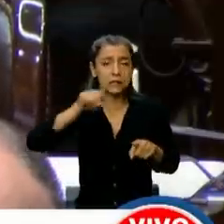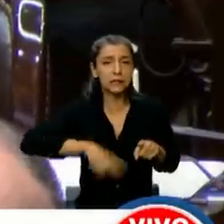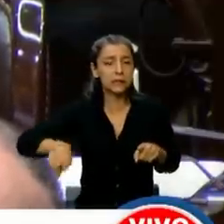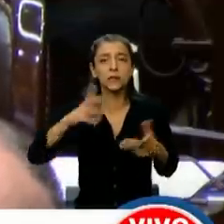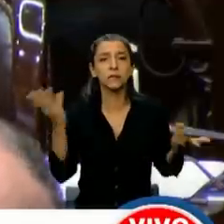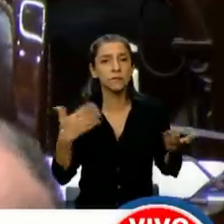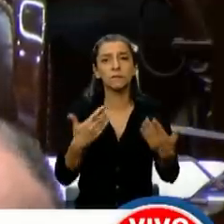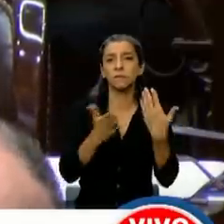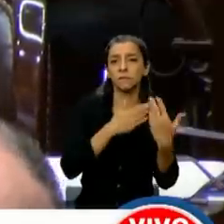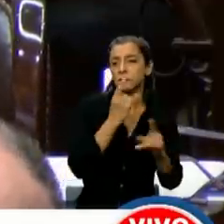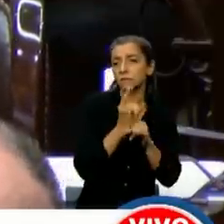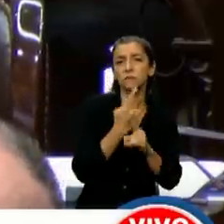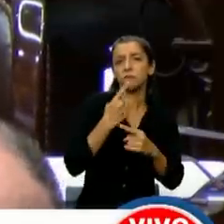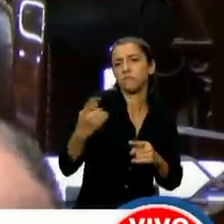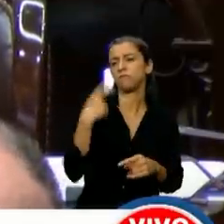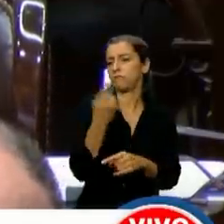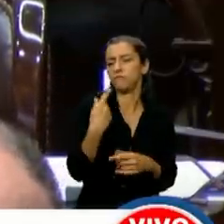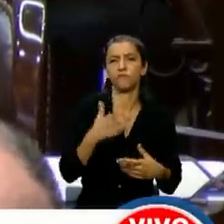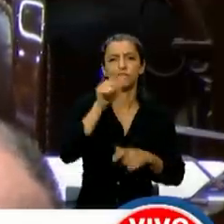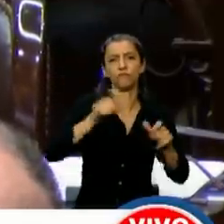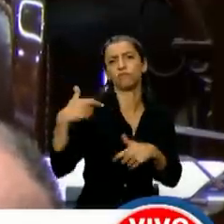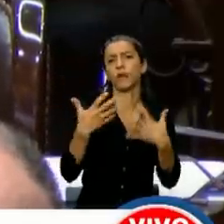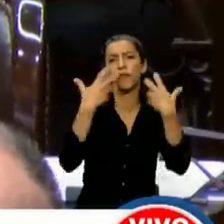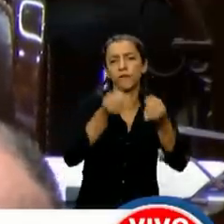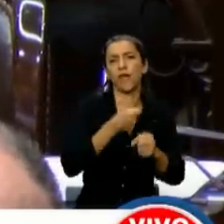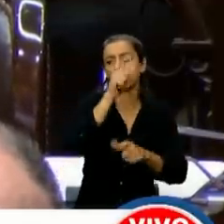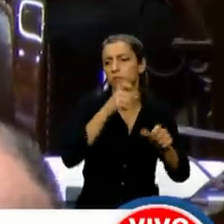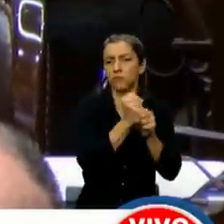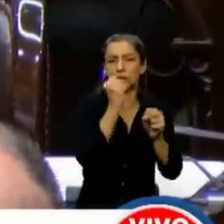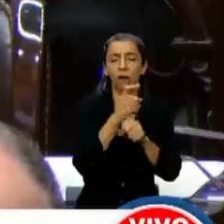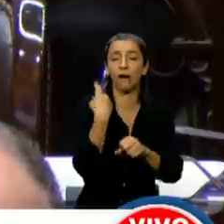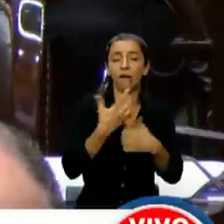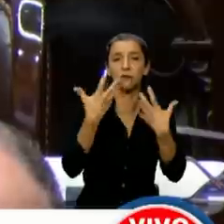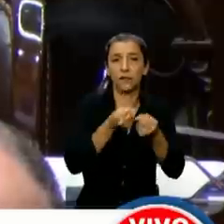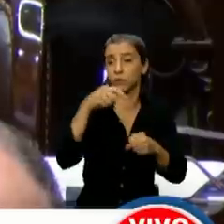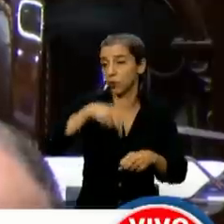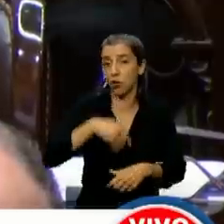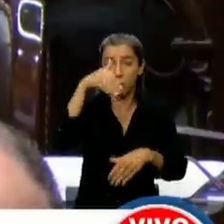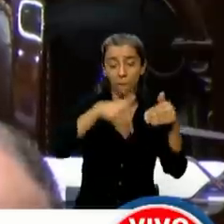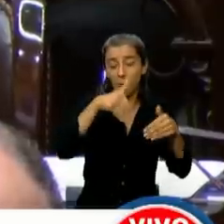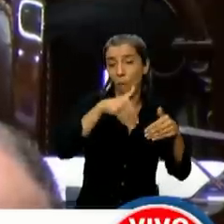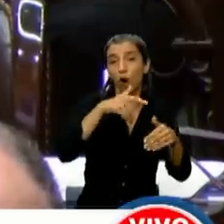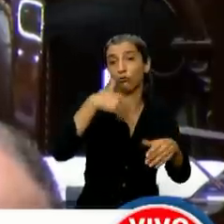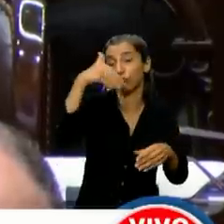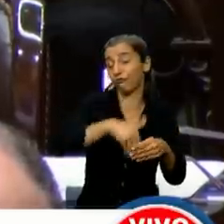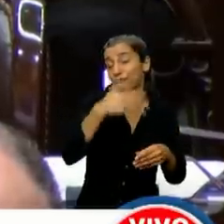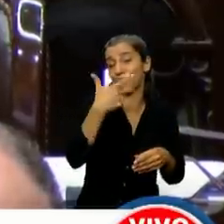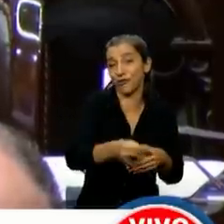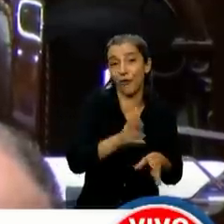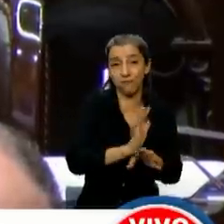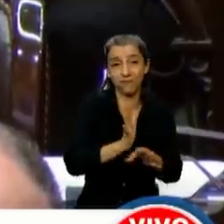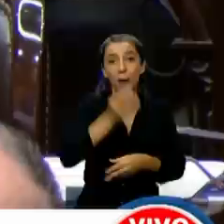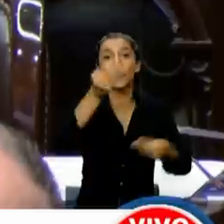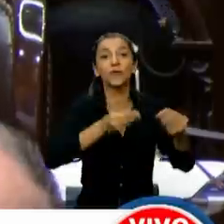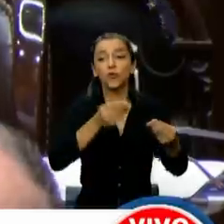una y mil veces que defiende al pueblo trabajador hoy no quiere aprobar un presupuesto que lo que busca es la reactivación económica de